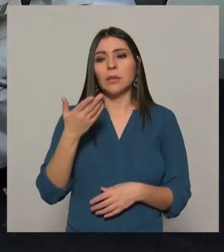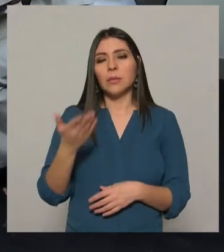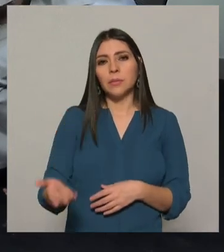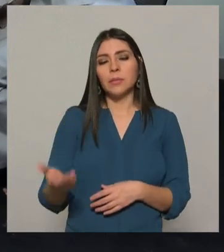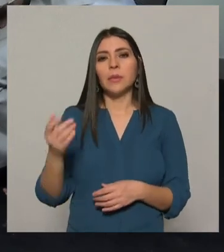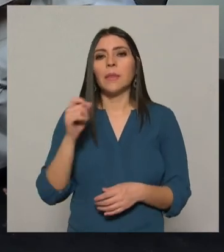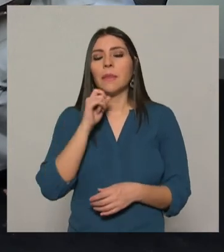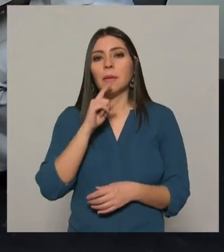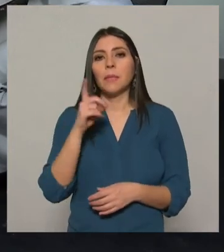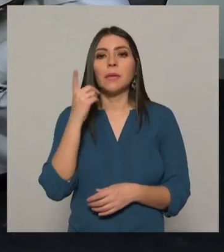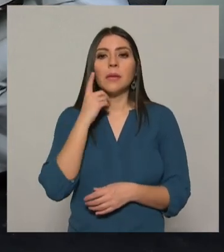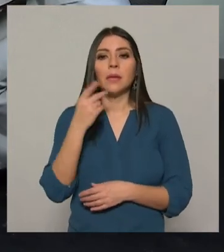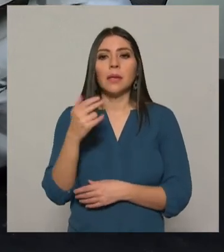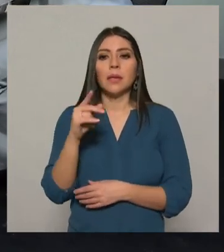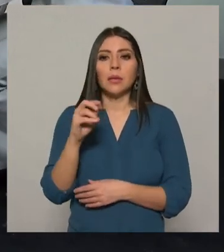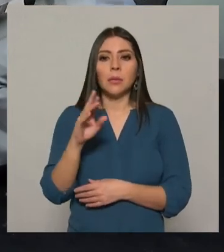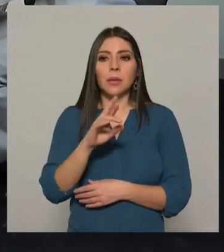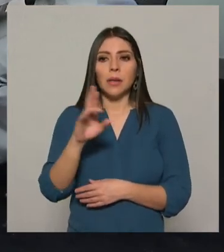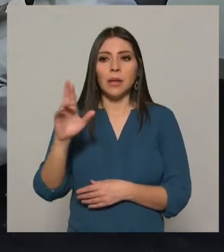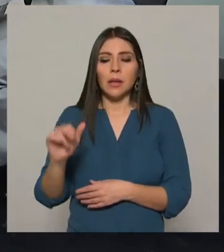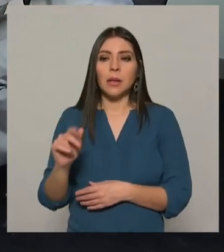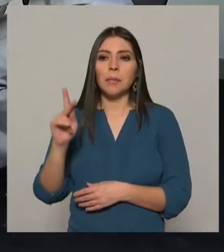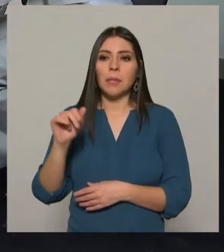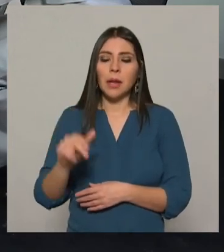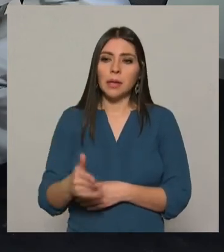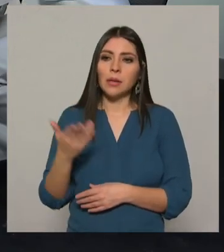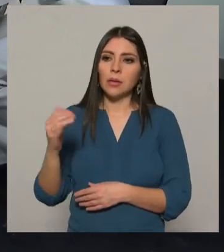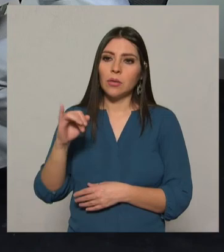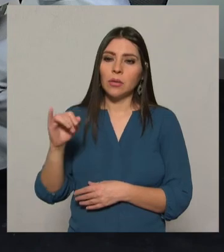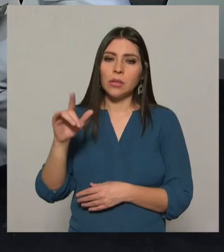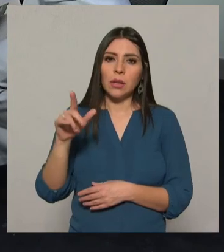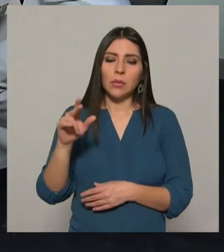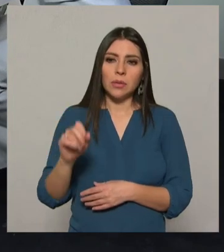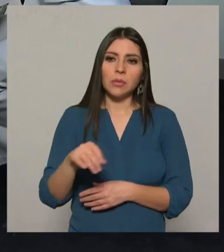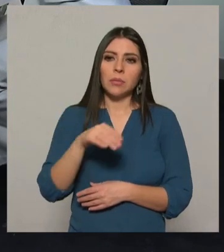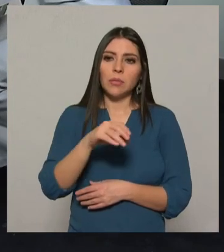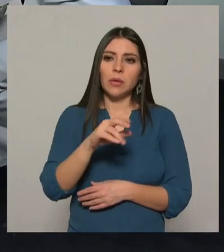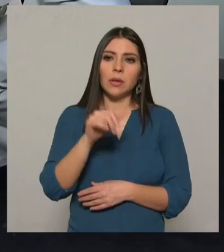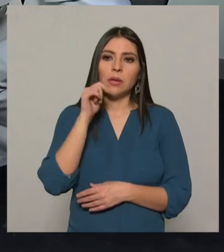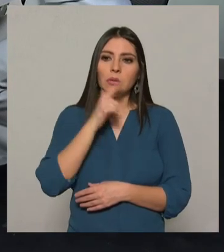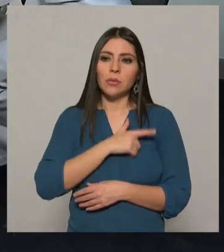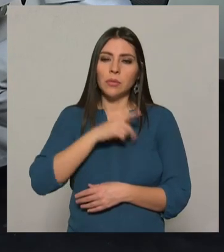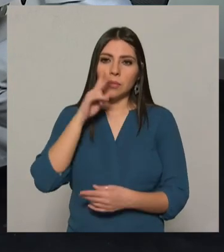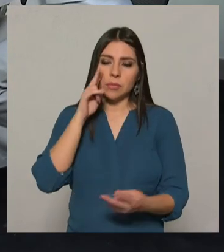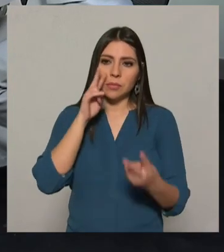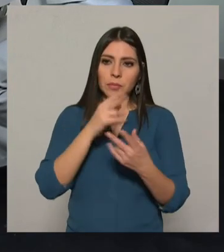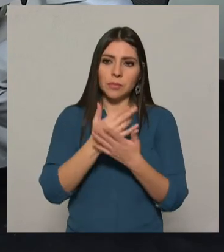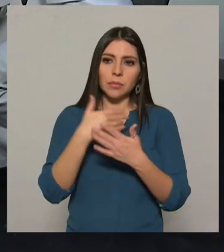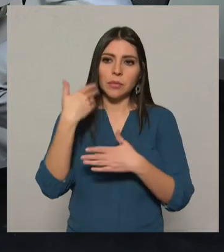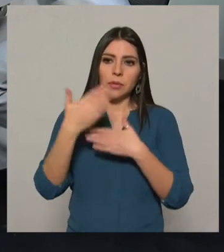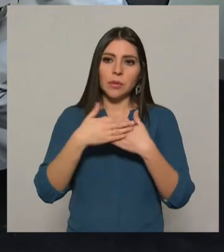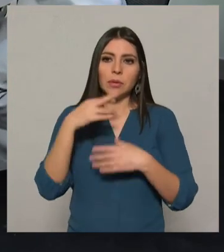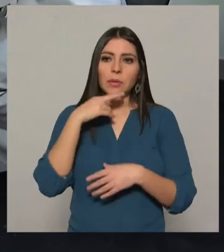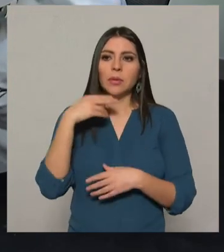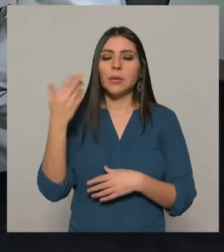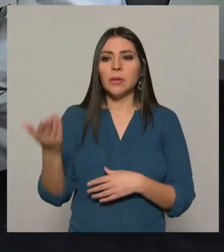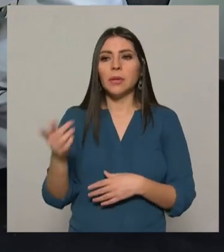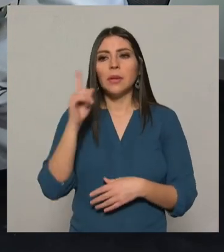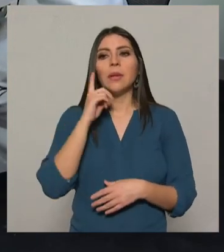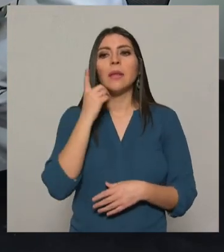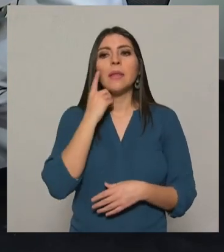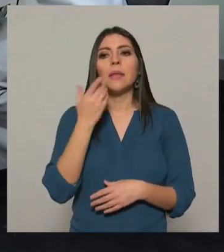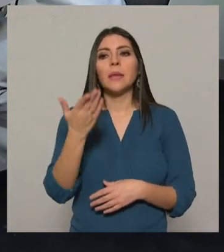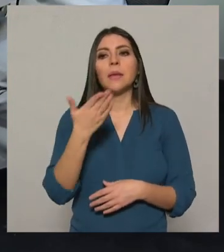PRD, igualmente al diputado Héctor Barrera, diputado del PAN, José Luis Rodríguez Díaz de León, siempre es un placer verte. Te esperamos pronto para el siguiente debate.